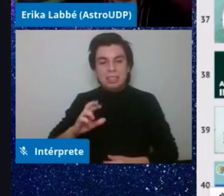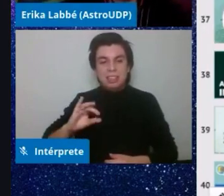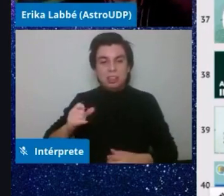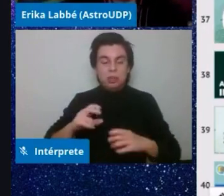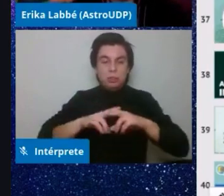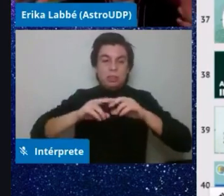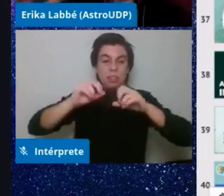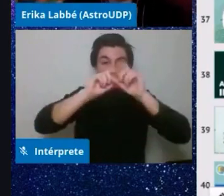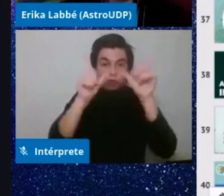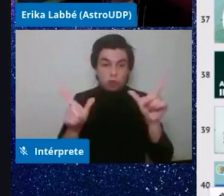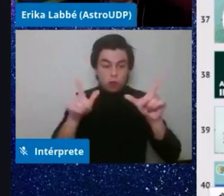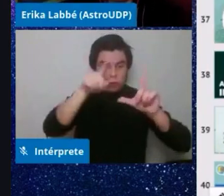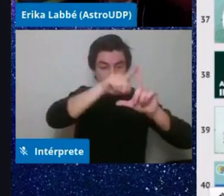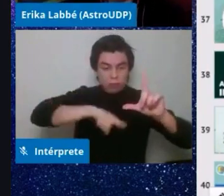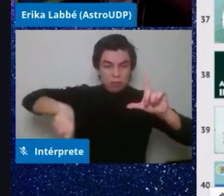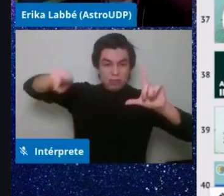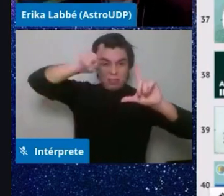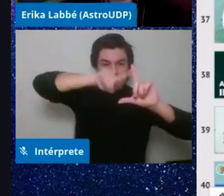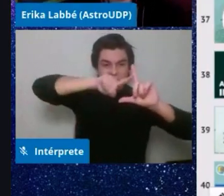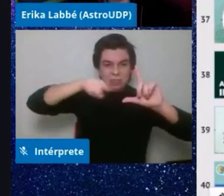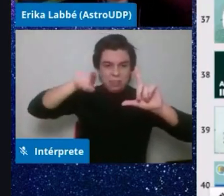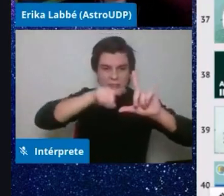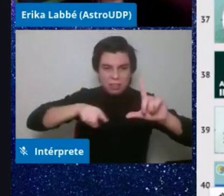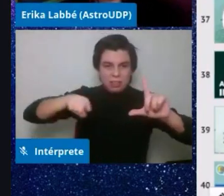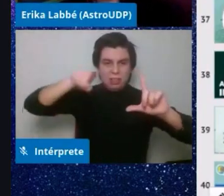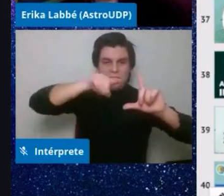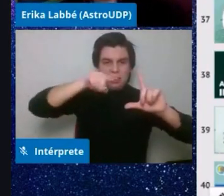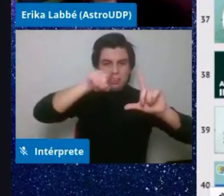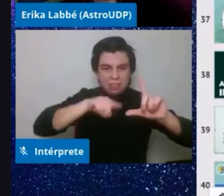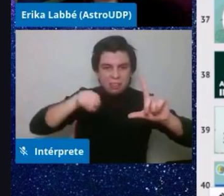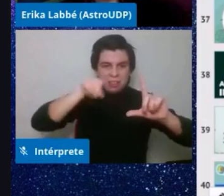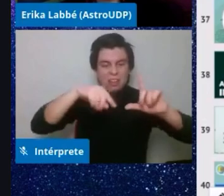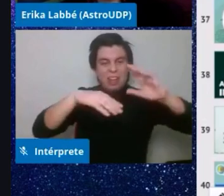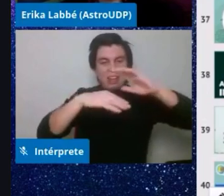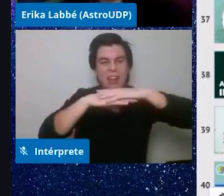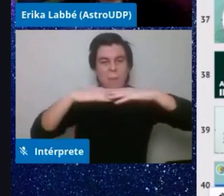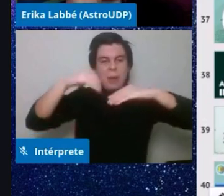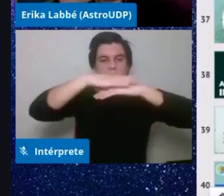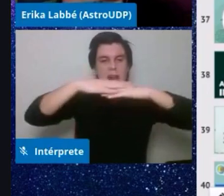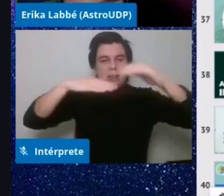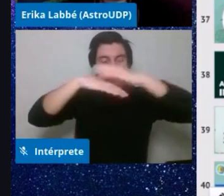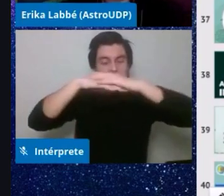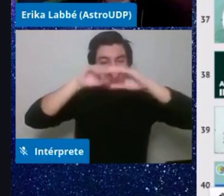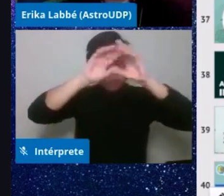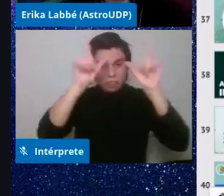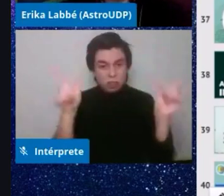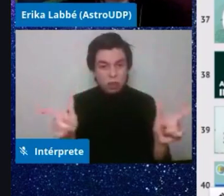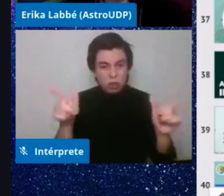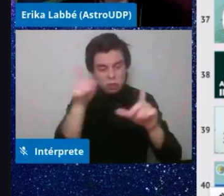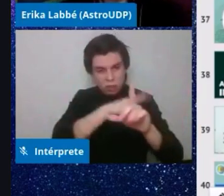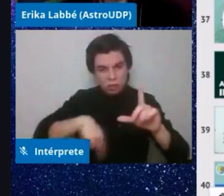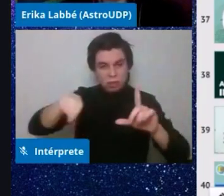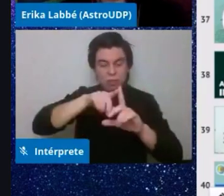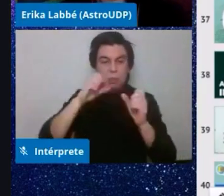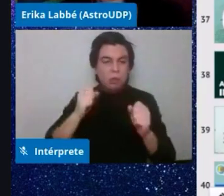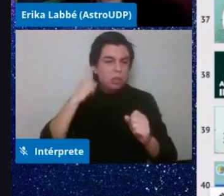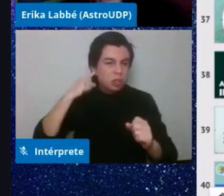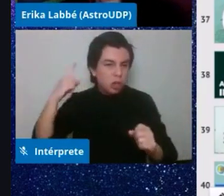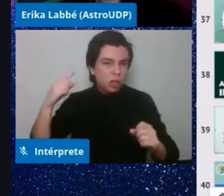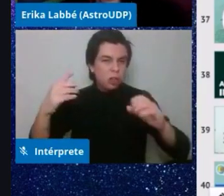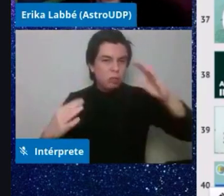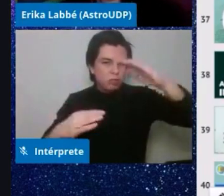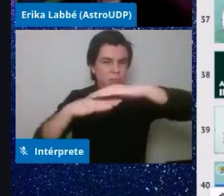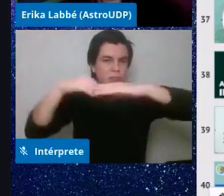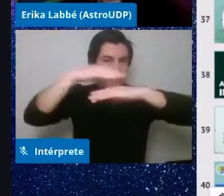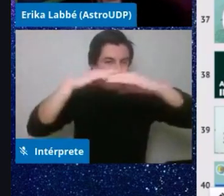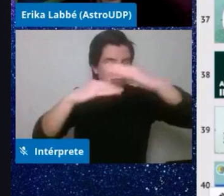entre sí, Y esta pasan fenómenos experiencia, diferentes. esta experiencia se puede, me imagino, encontrar en la página de Astronomía UDP, ¿cierto? Sí, de hecho,